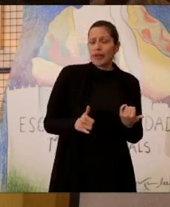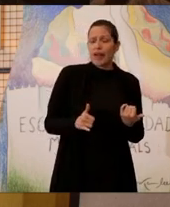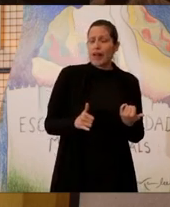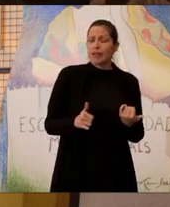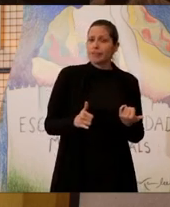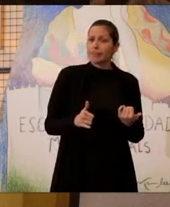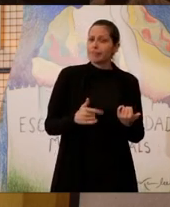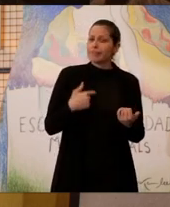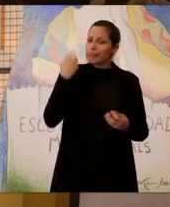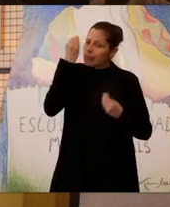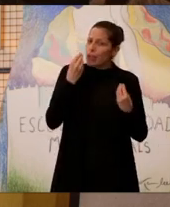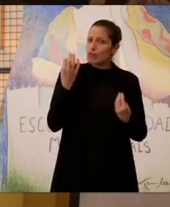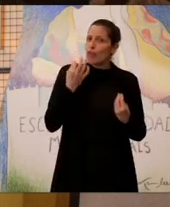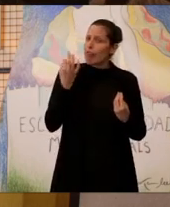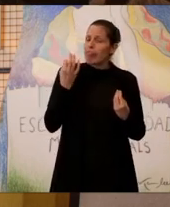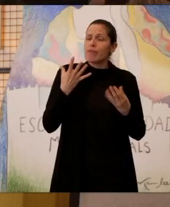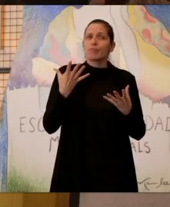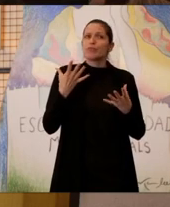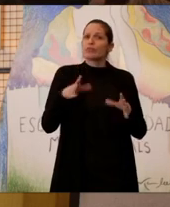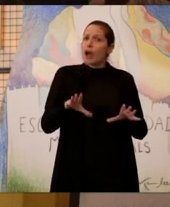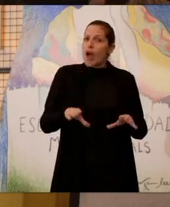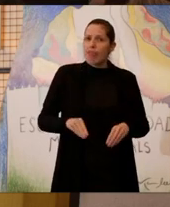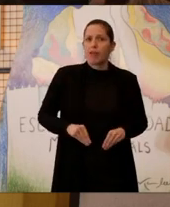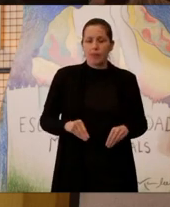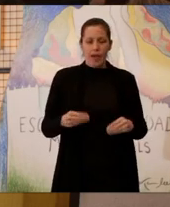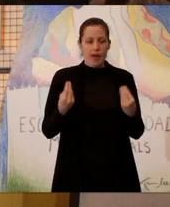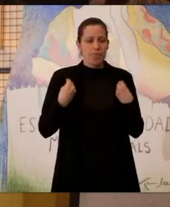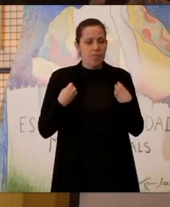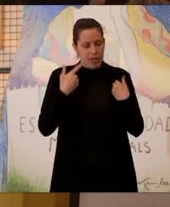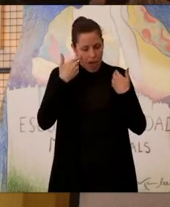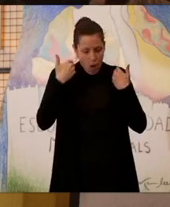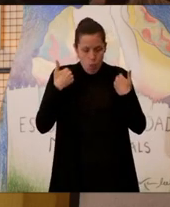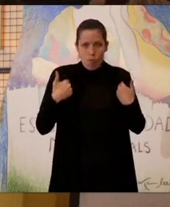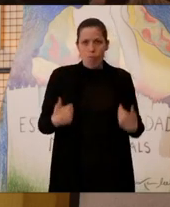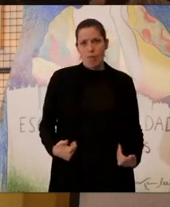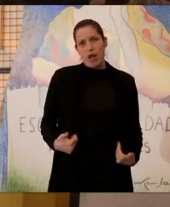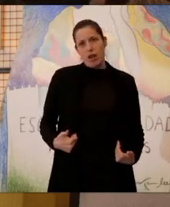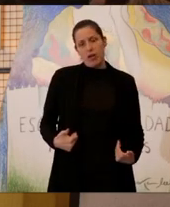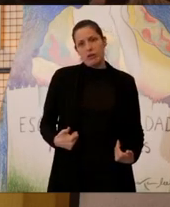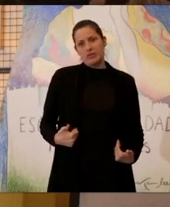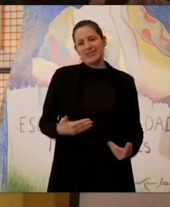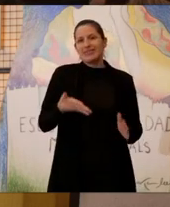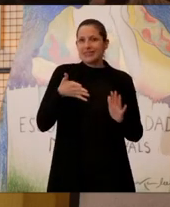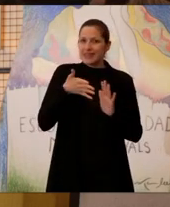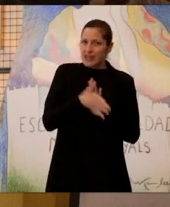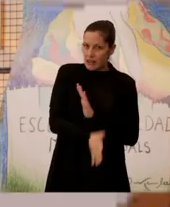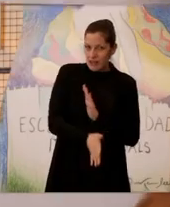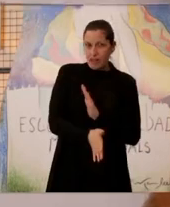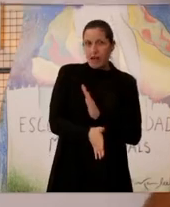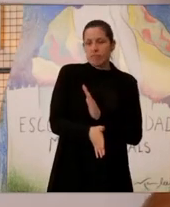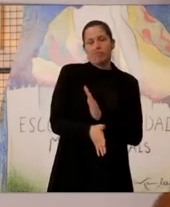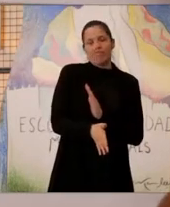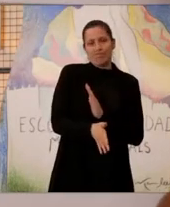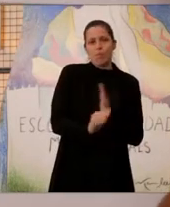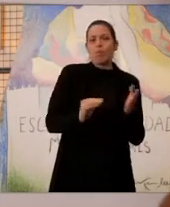Es decir es hora de asumir que la vida humana sobre la Tierra implica producción y reproducción